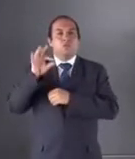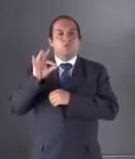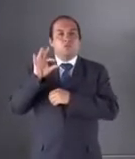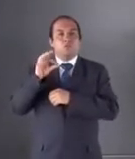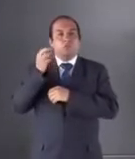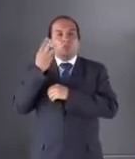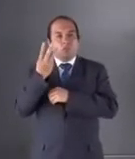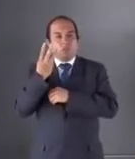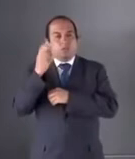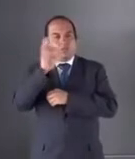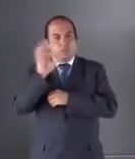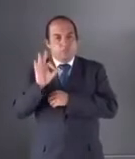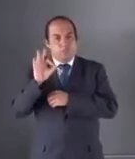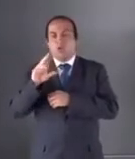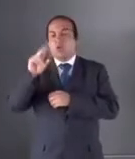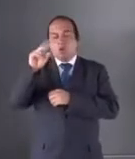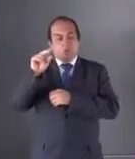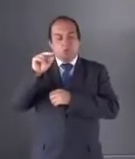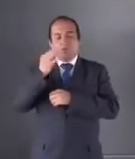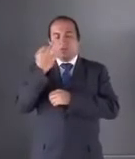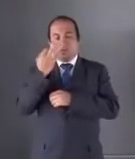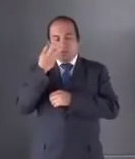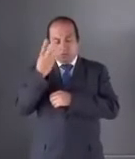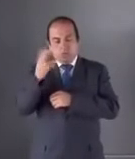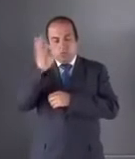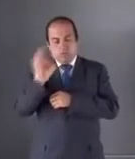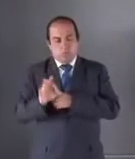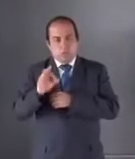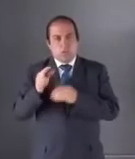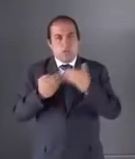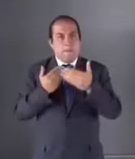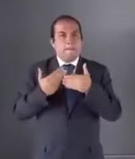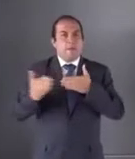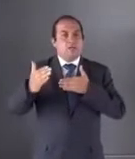de avance en obra civil y tenemos